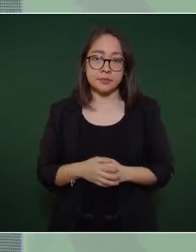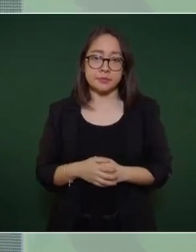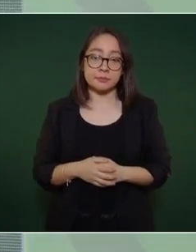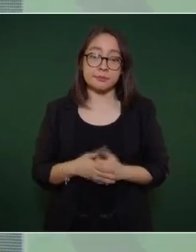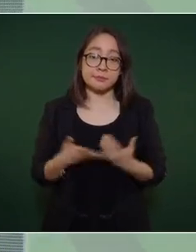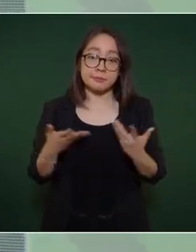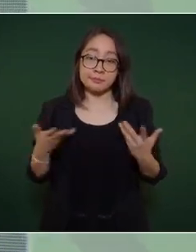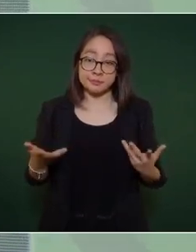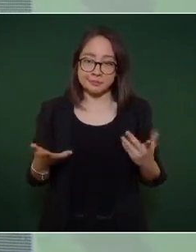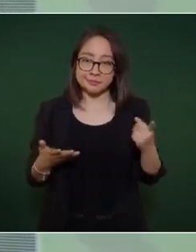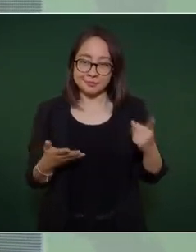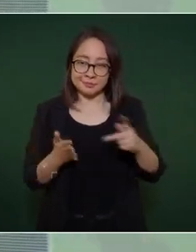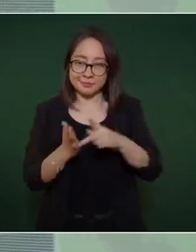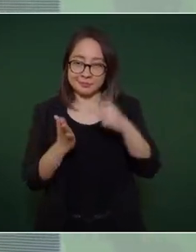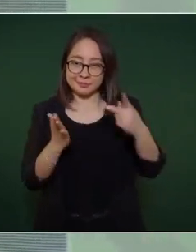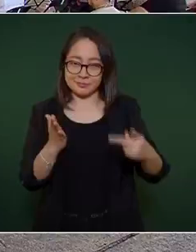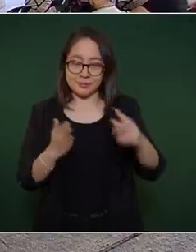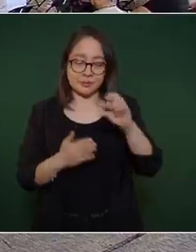El periódico Reforma,